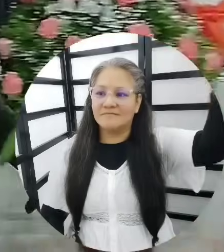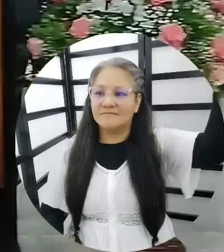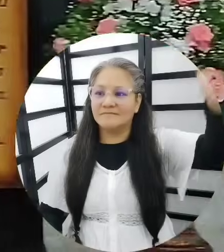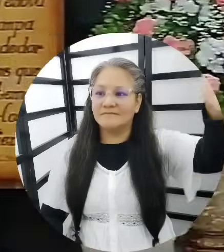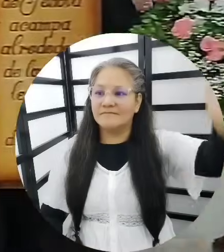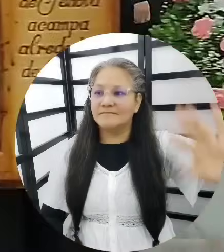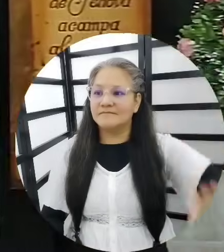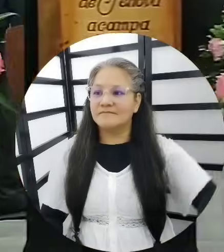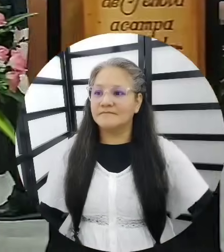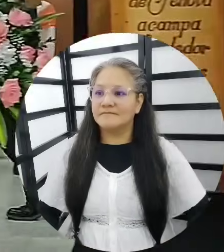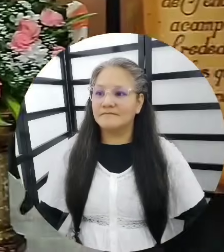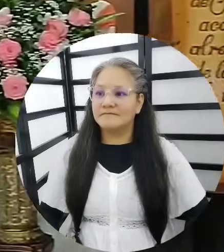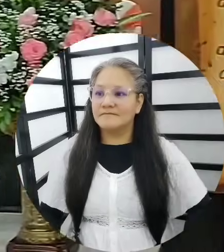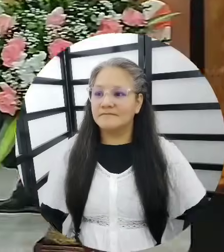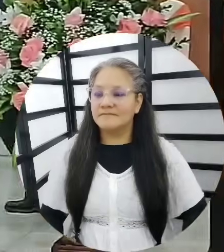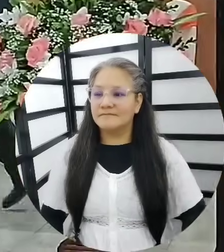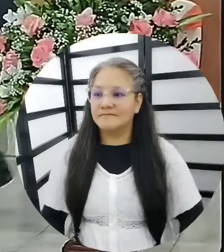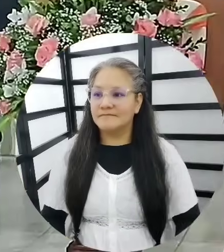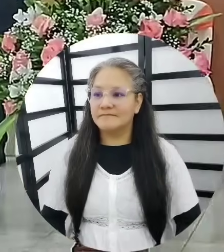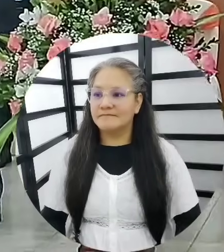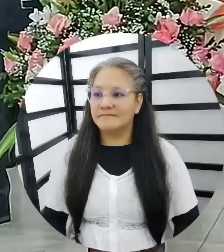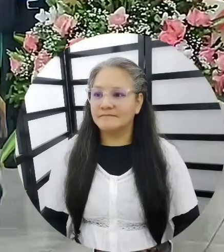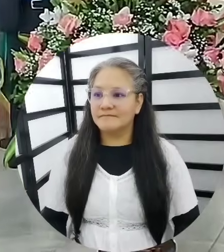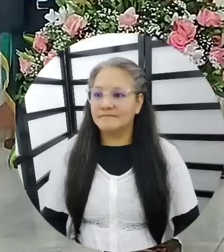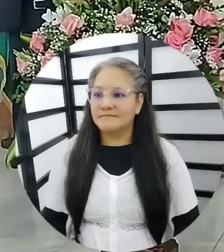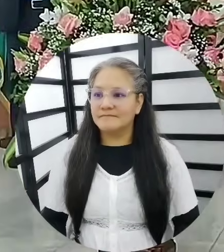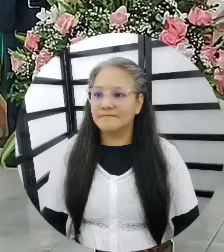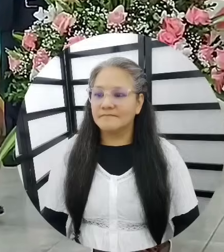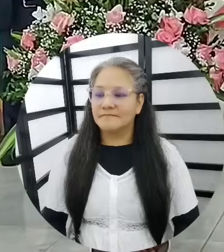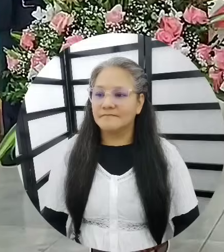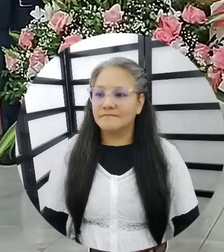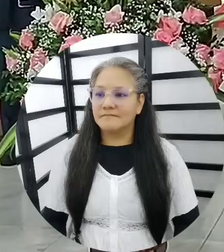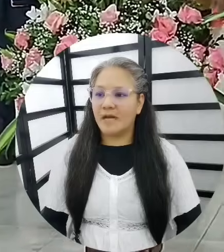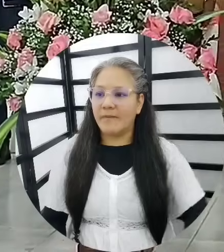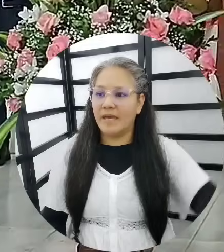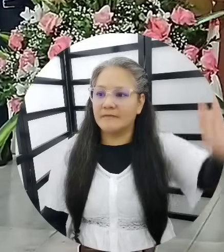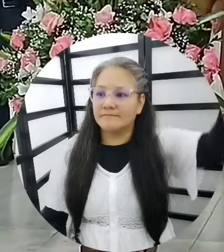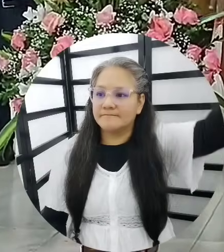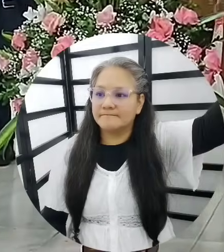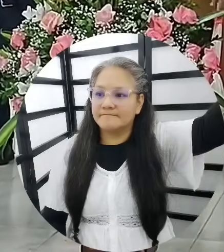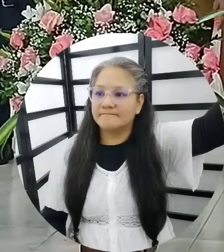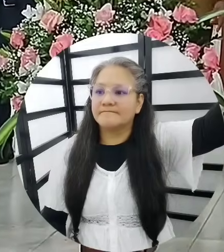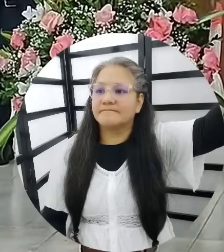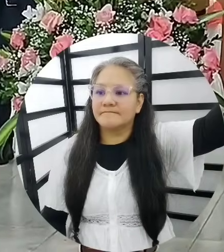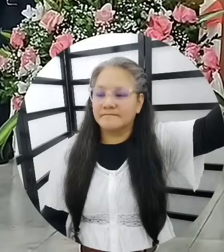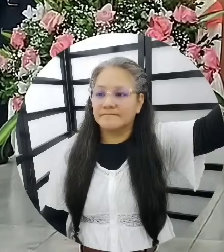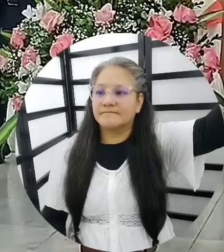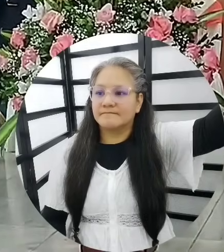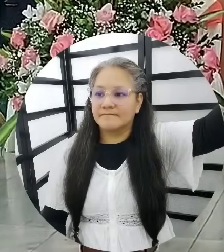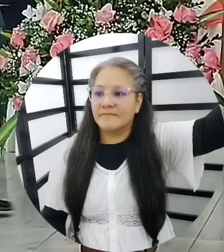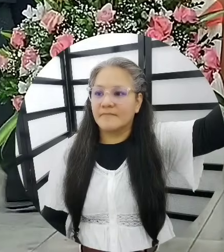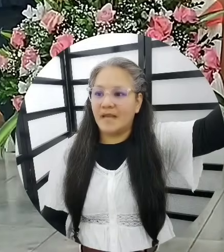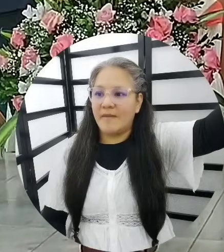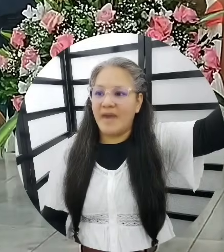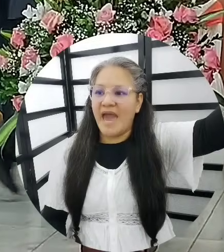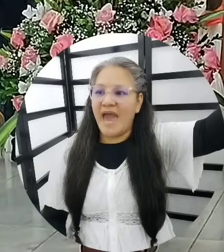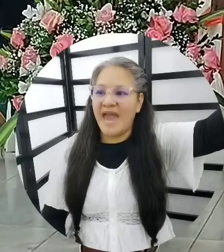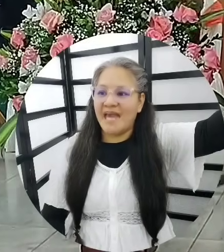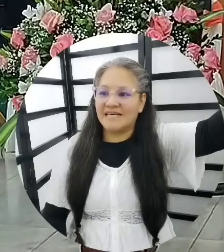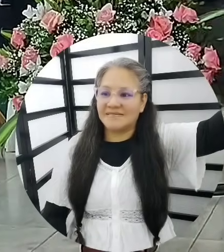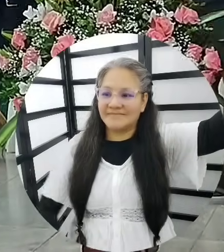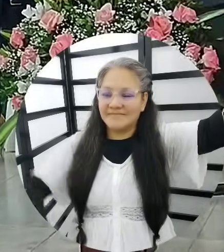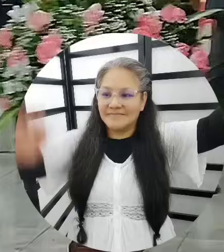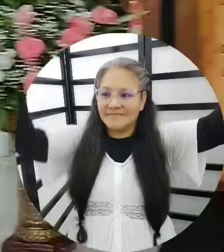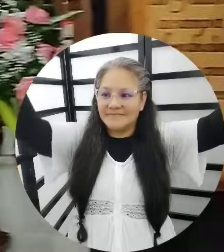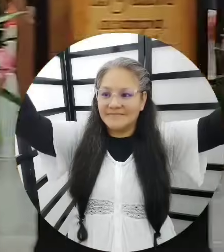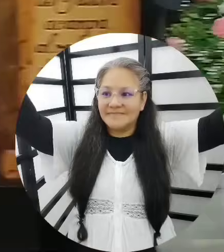ciudad. ¡Aleluya! Y a los alrededores. ¿Y de dónde van a salir los obreros? De aquí, de cada iglesia, pastor, de tu iglesia,